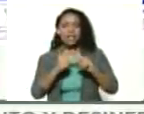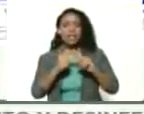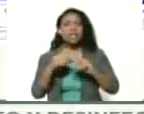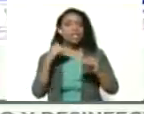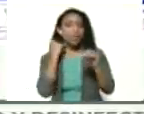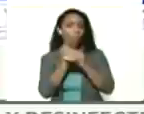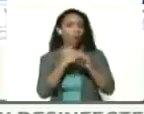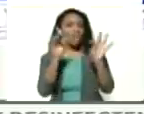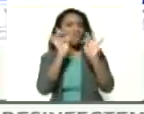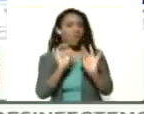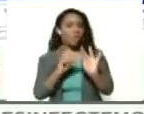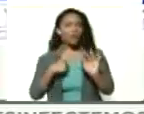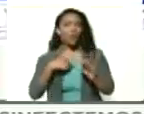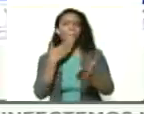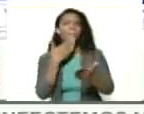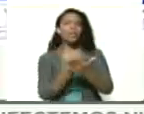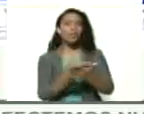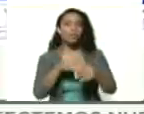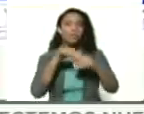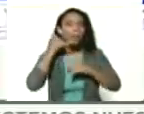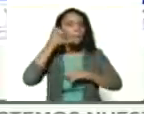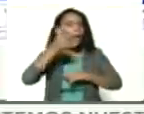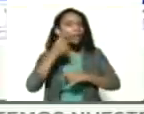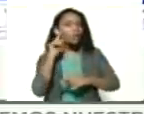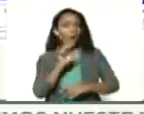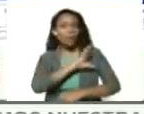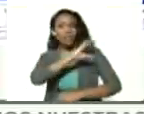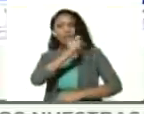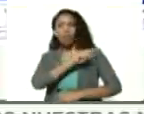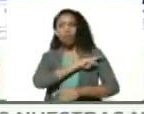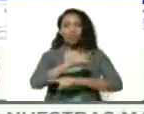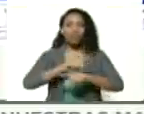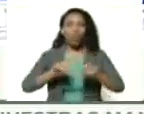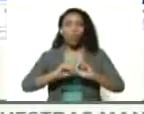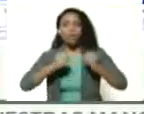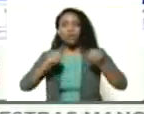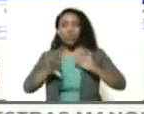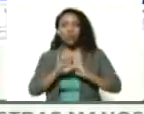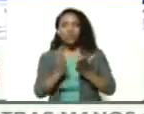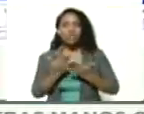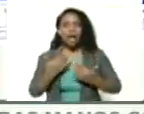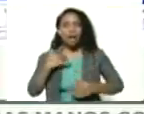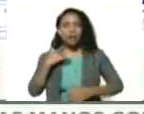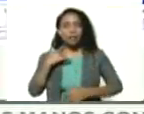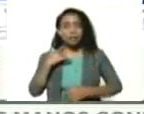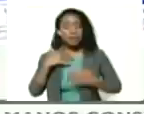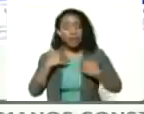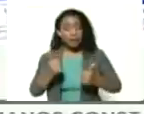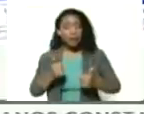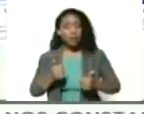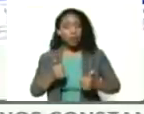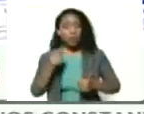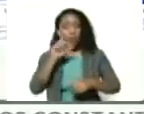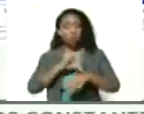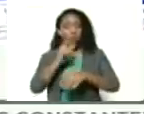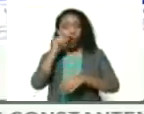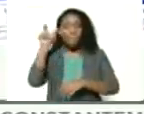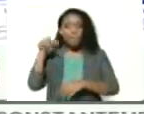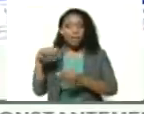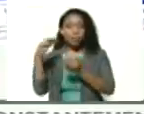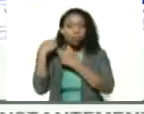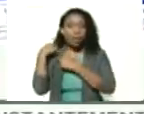Igualmente he pedido llamada con el director ejecutivo de la Organización Mundial de la Salud, doctor Tedros,